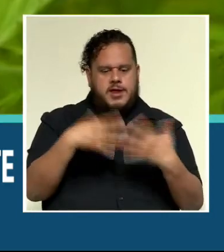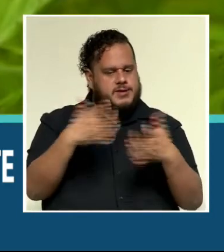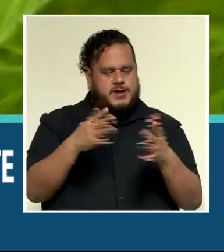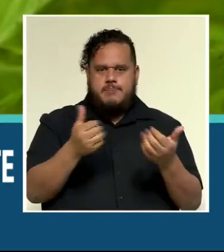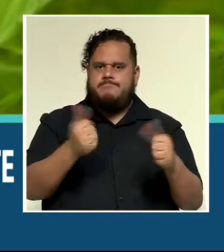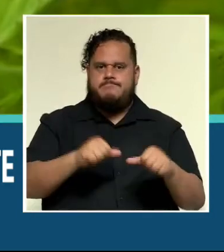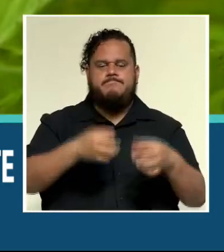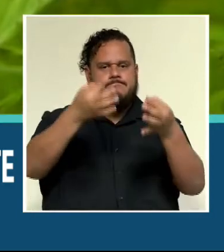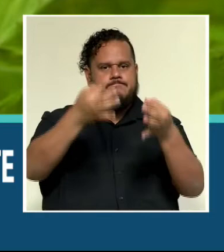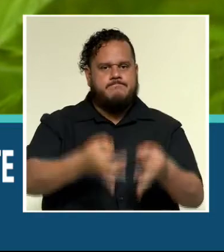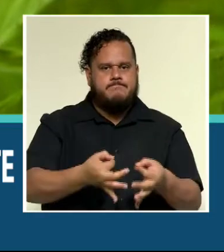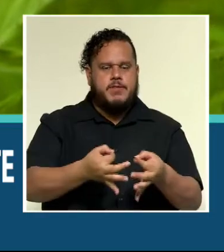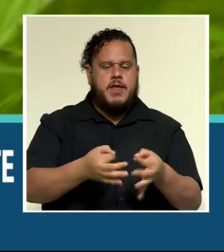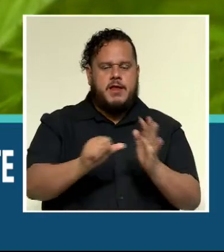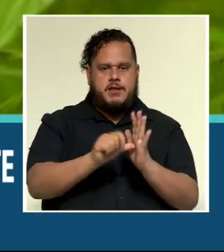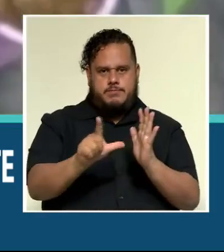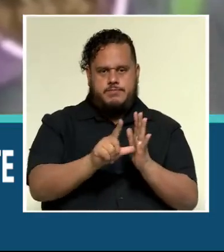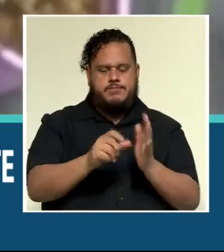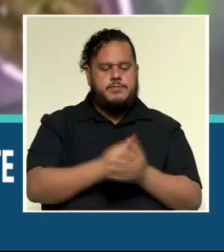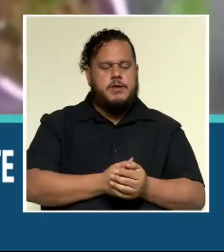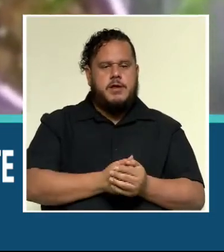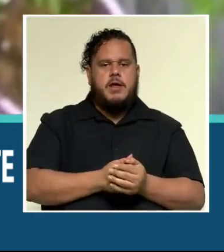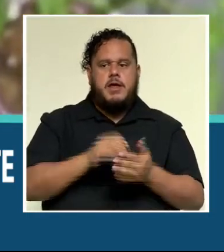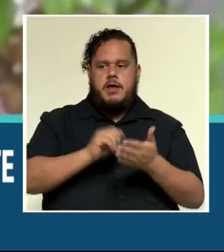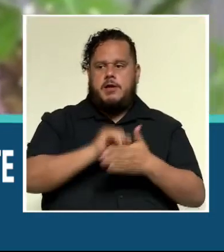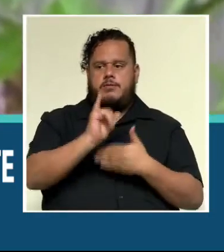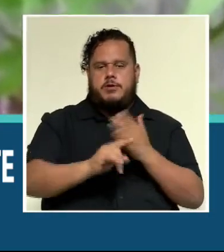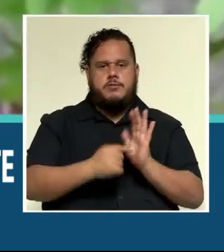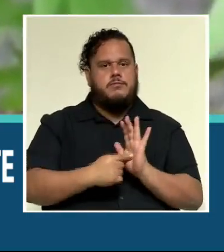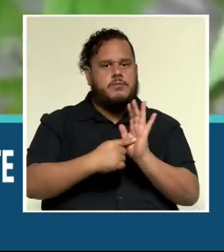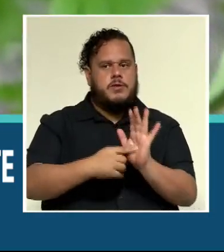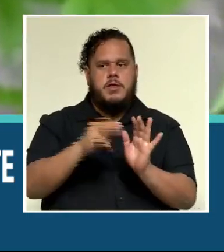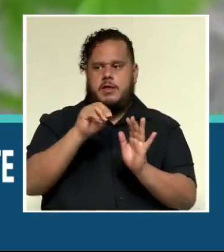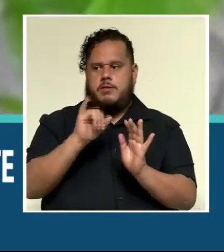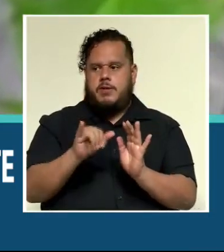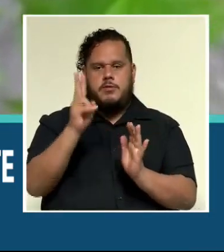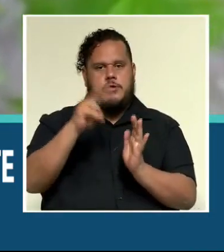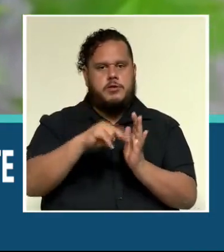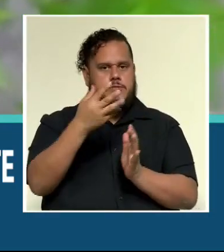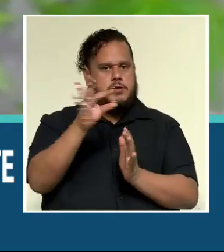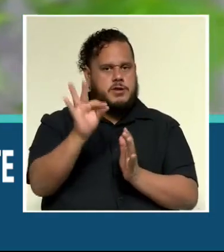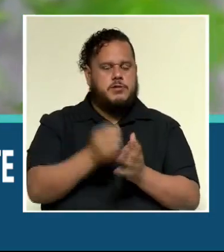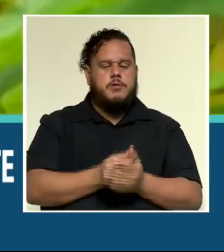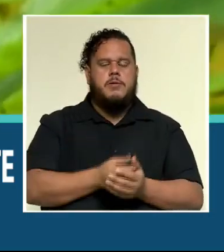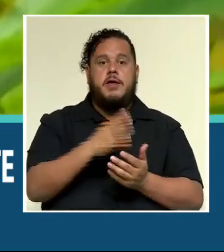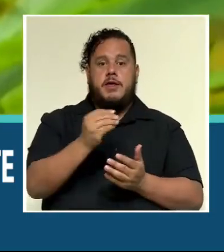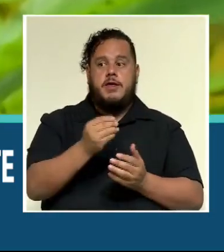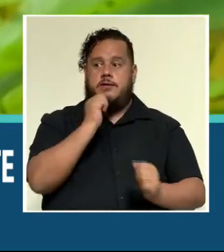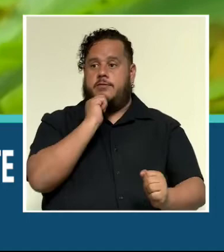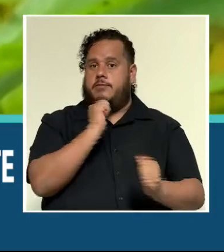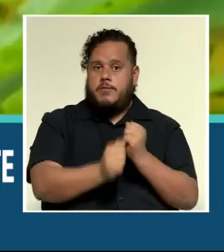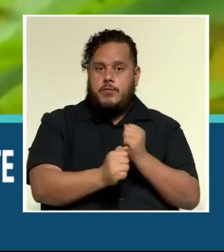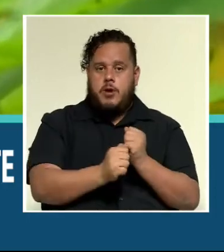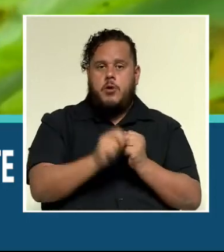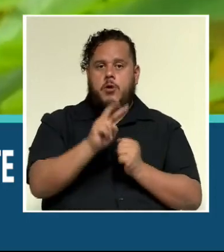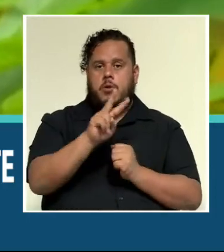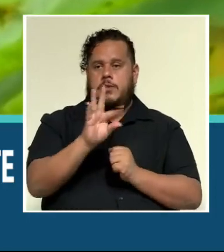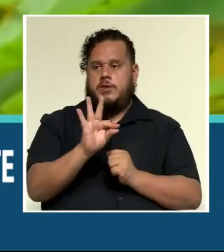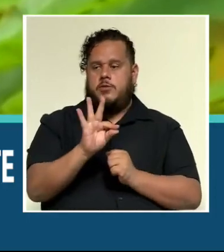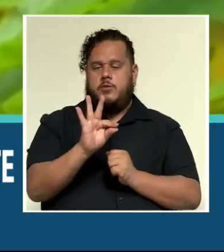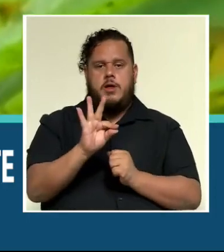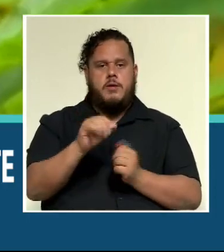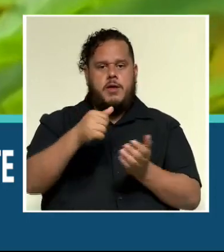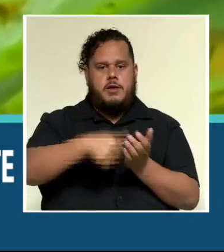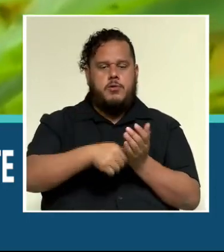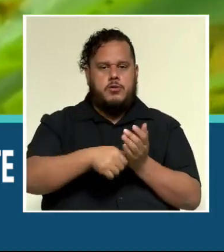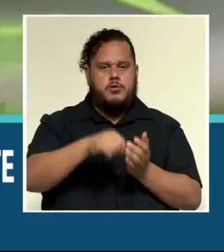manera definitiva en el Congreso. El proyecto fue presentado desde mayo del 2019 y fue aprobado con 29 votos a favor,